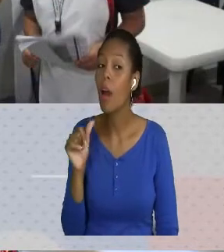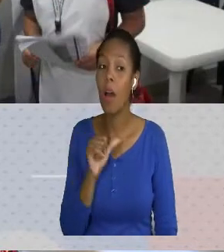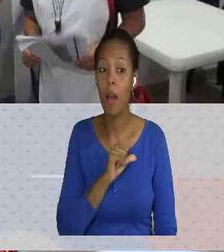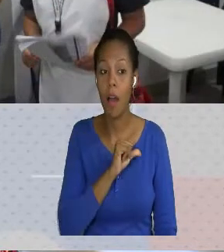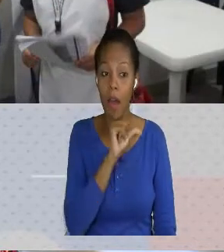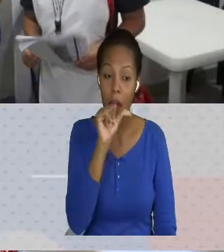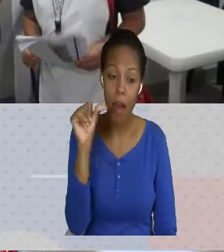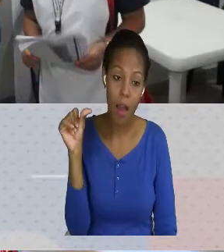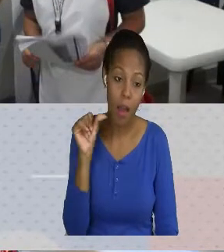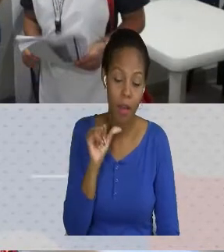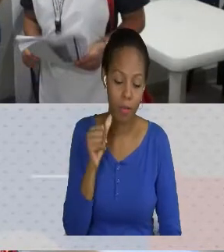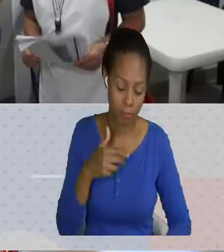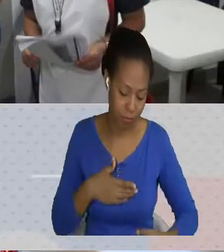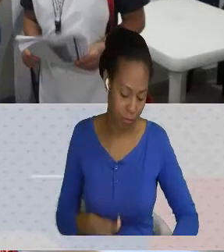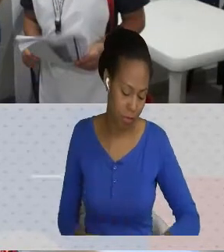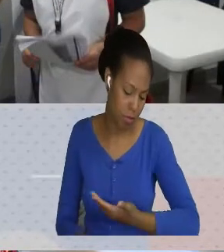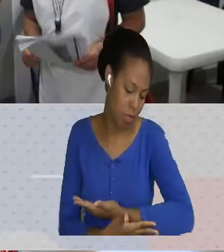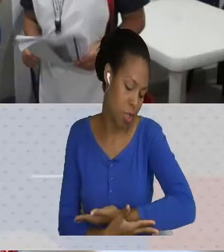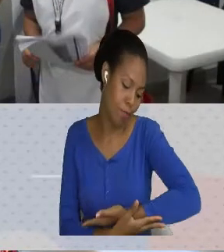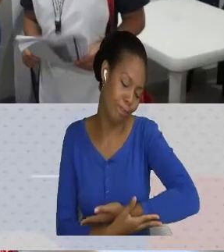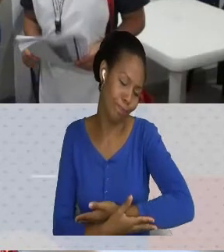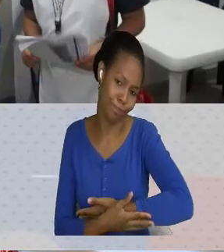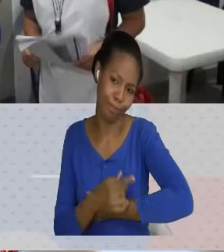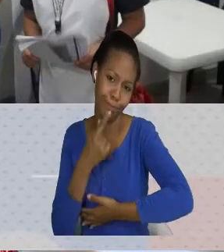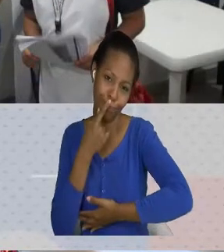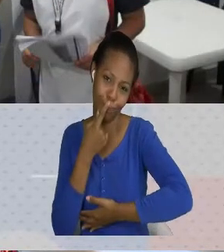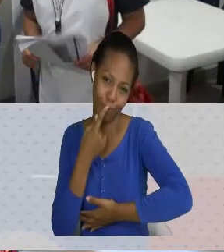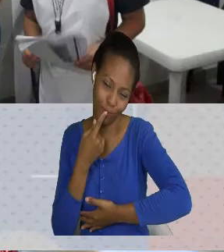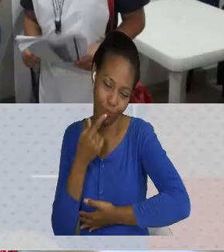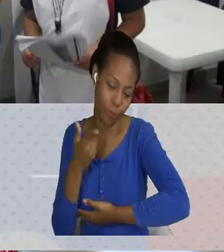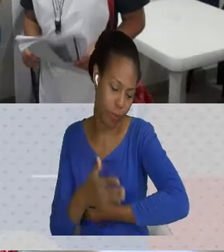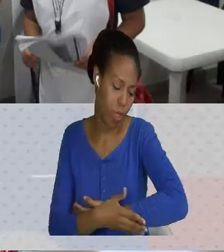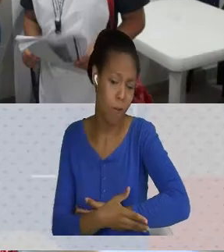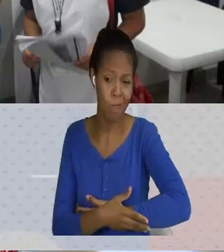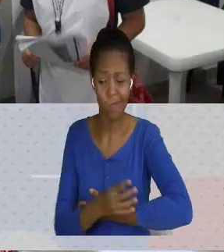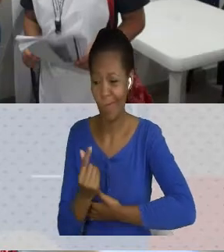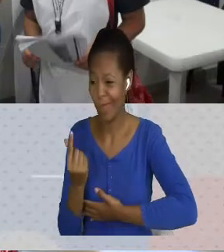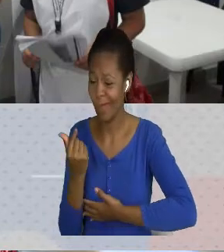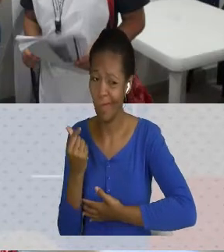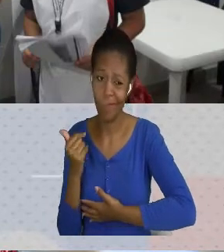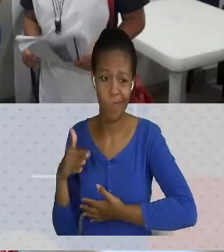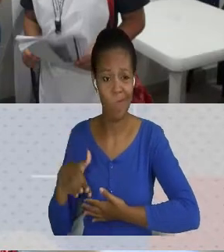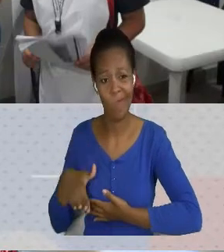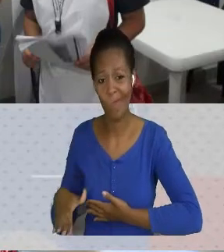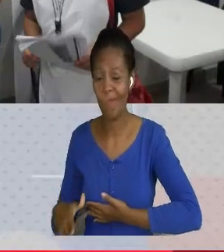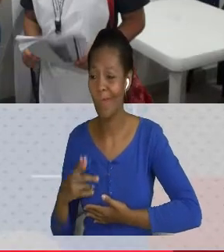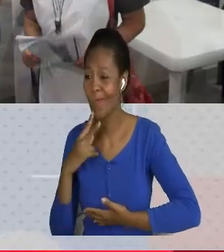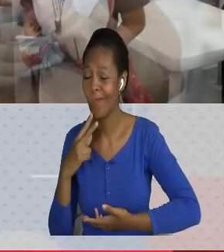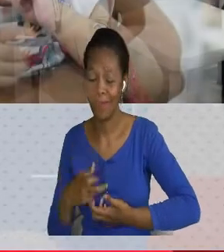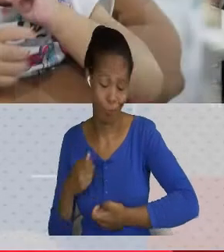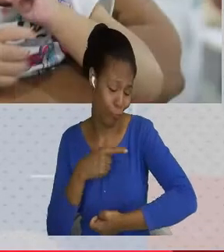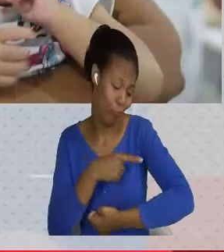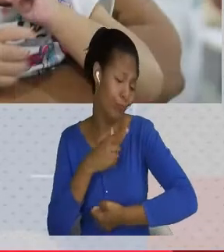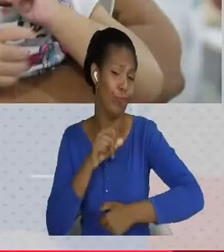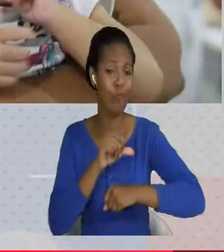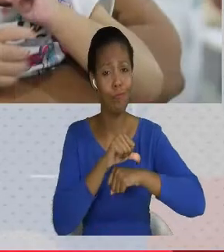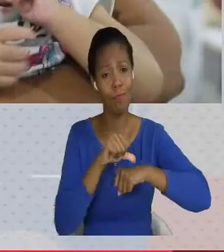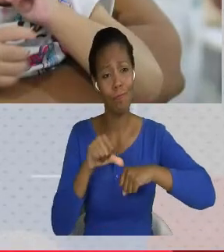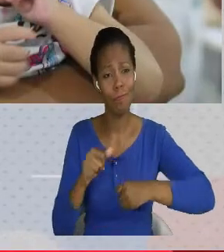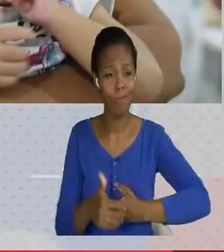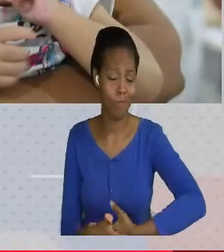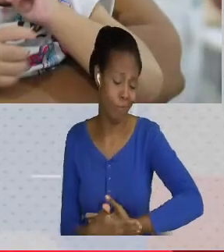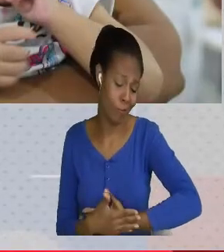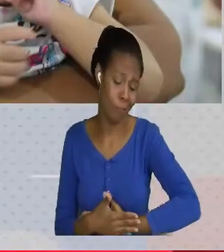que tengan un bebé, por ejemplo, con labio leporino tienen la capacidad económica de acceder a unos servicios médicos para que les hagan